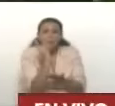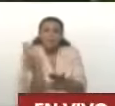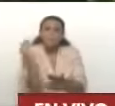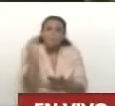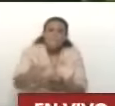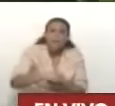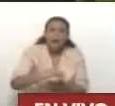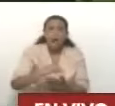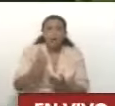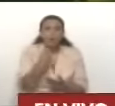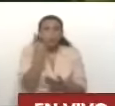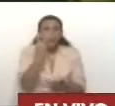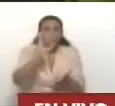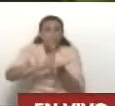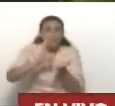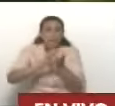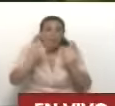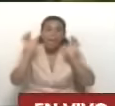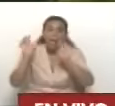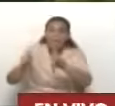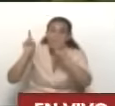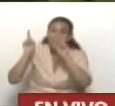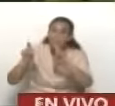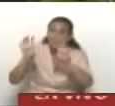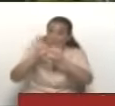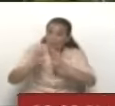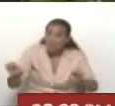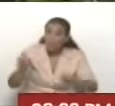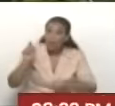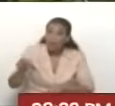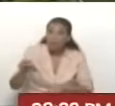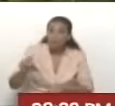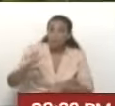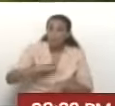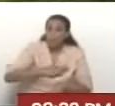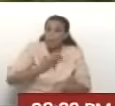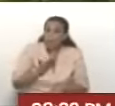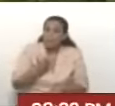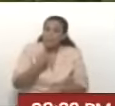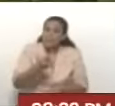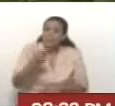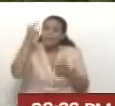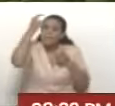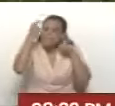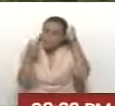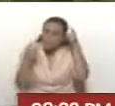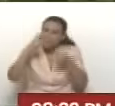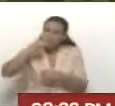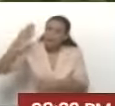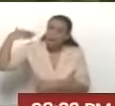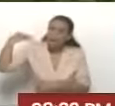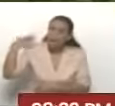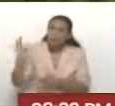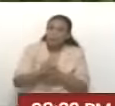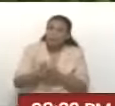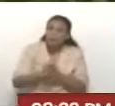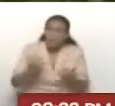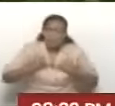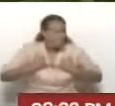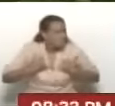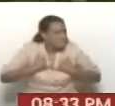además somos un centro de formación agroecológico como los que quería el presidente Chávez. Funcionamos por